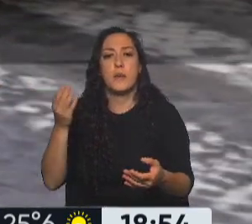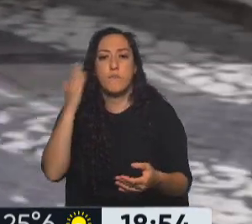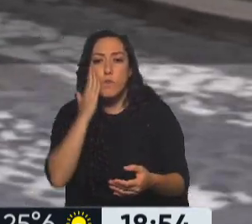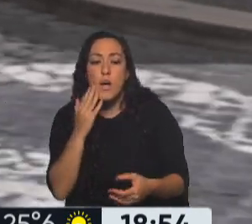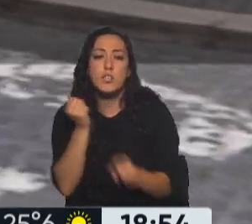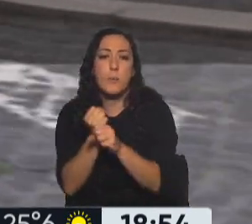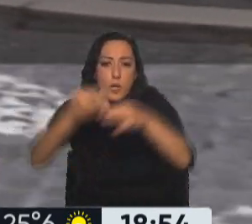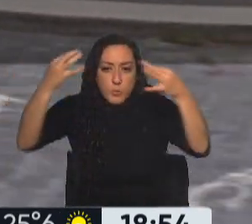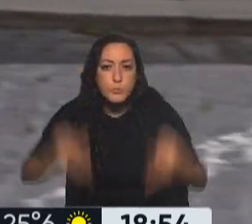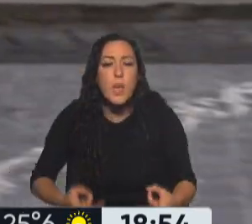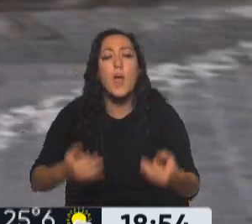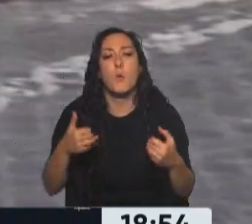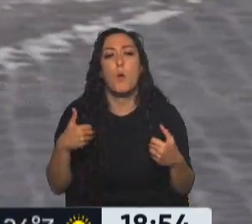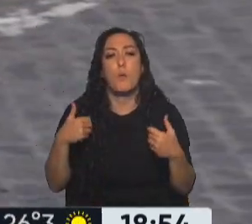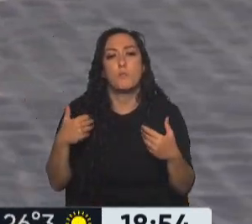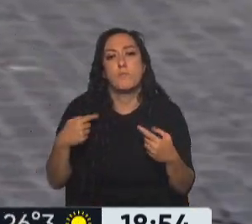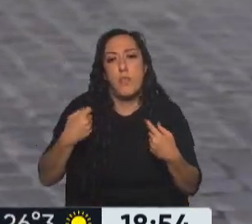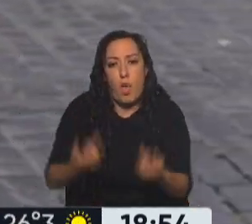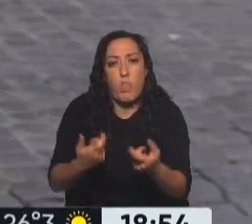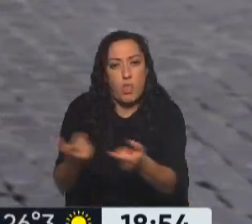ricompensa come servo buono e fedele.